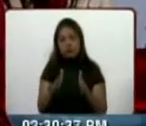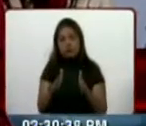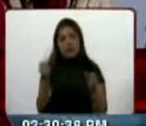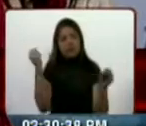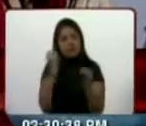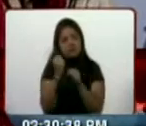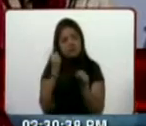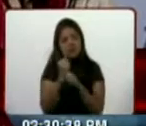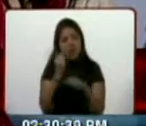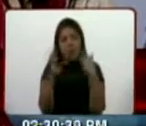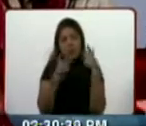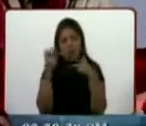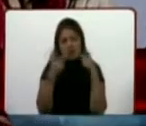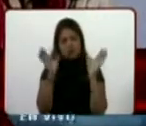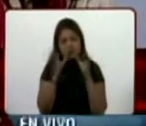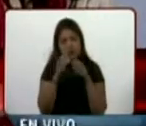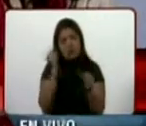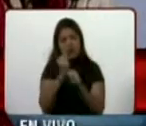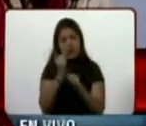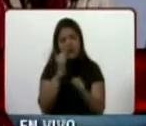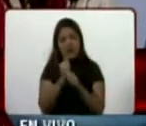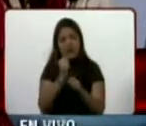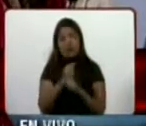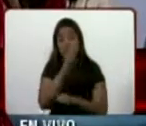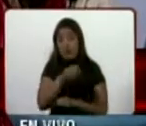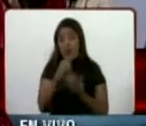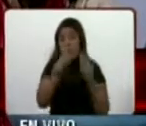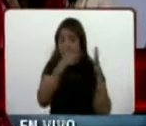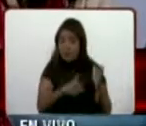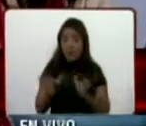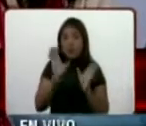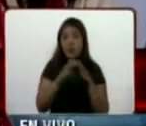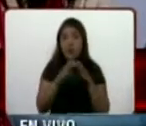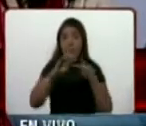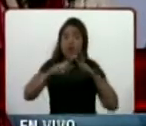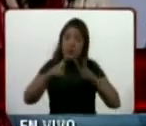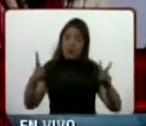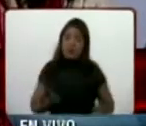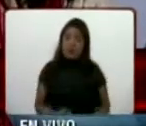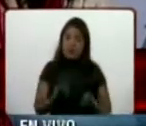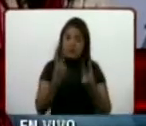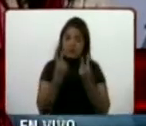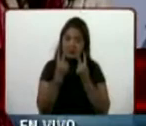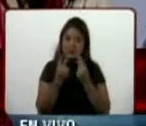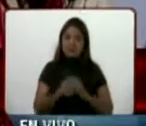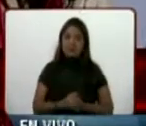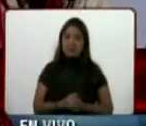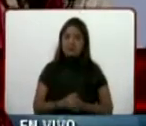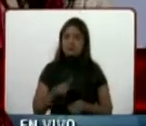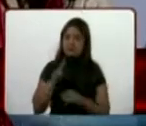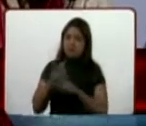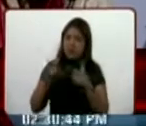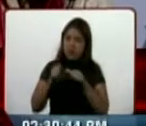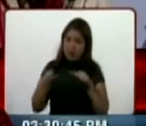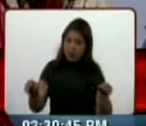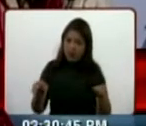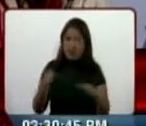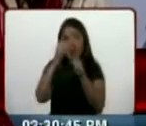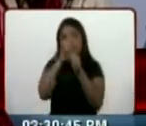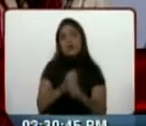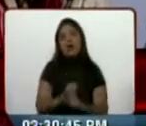trabajando. Estamos trabajando también unos planes del Movimiento por la Paz y la Vida. Vamos a estar allí y allí vamos a recibir los